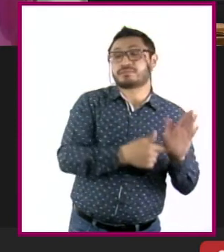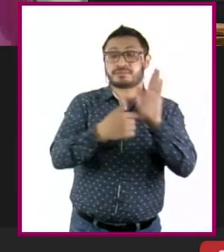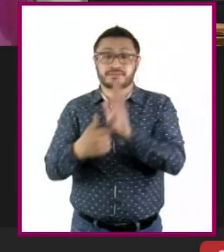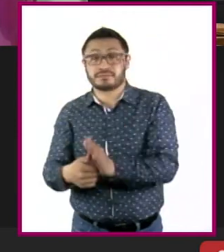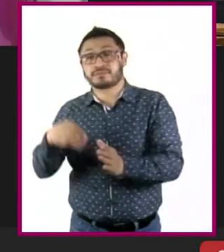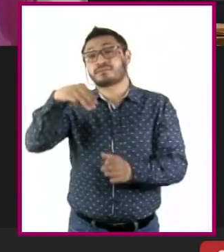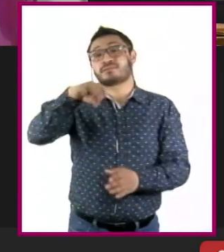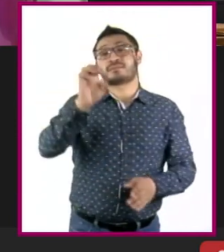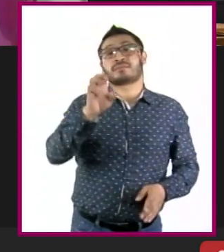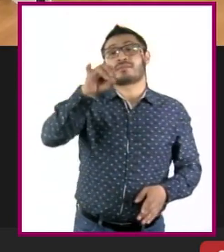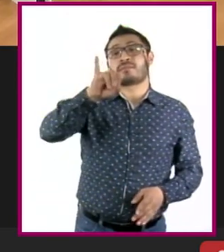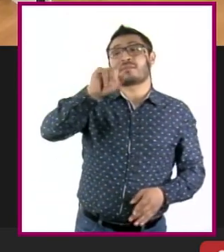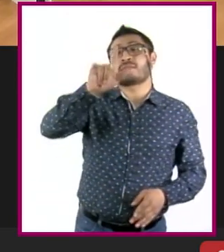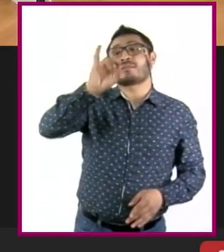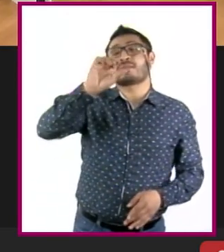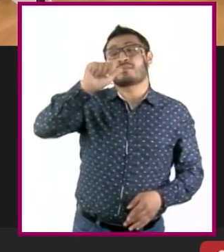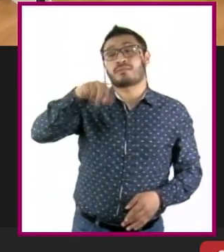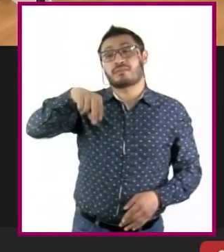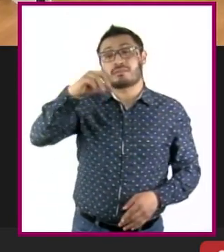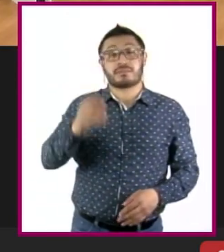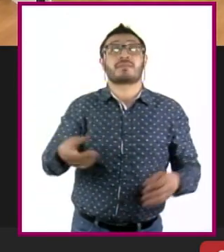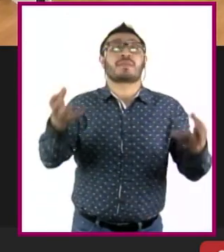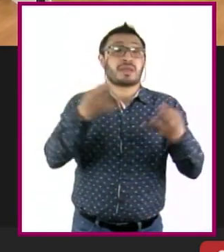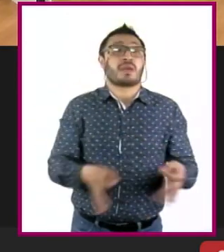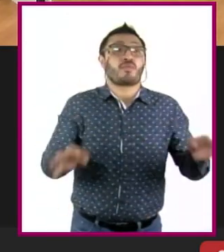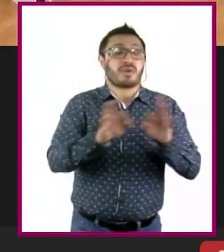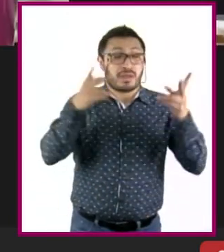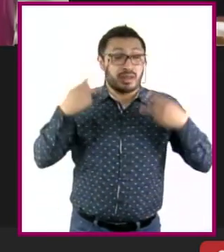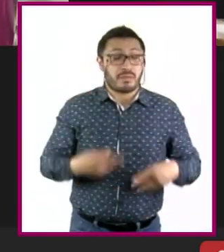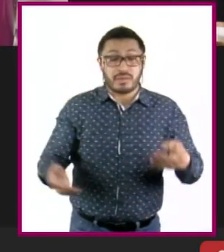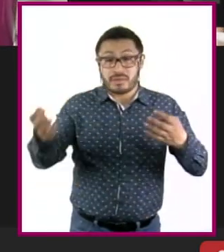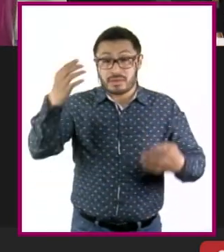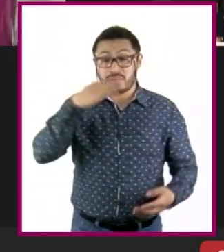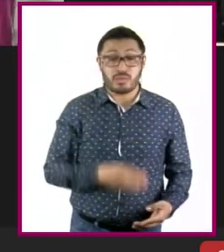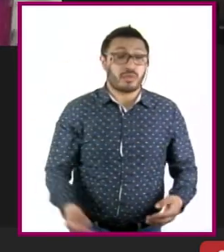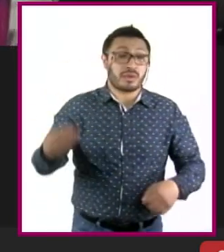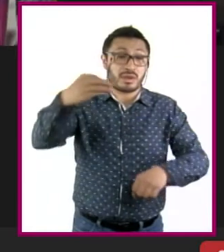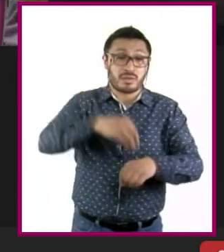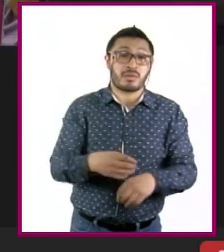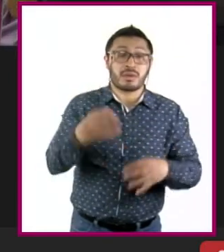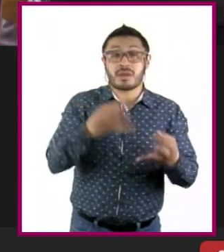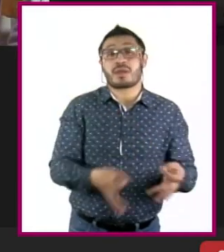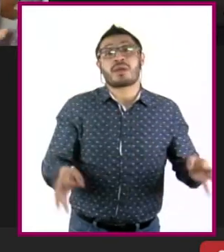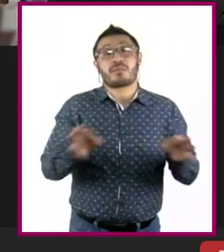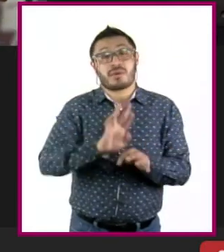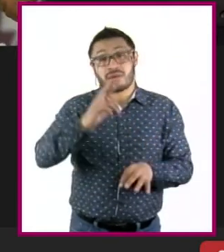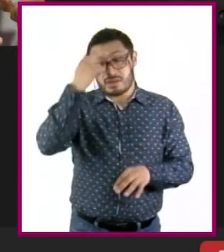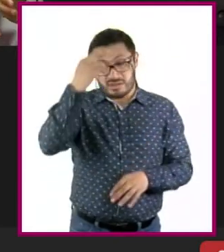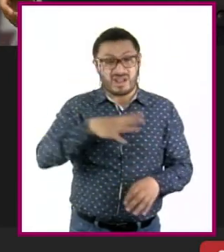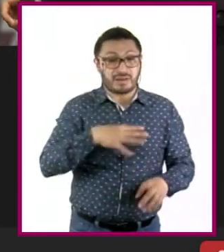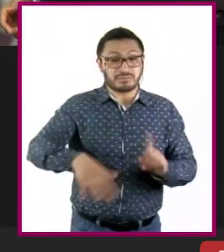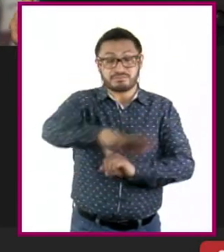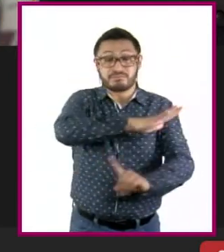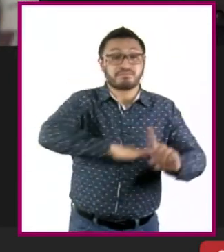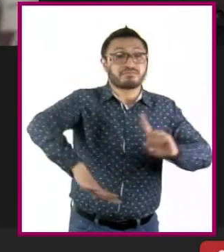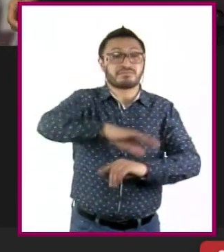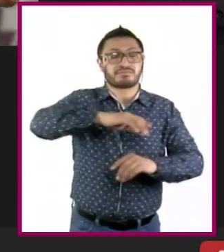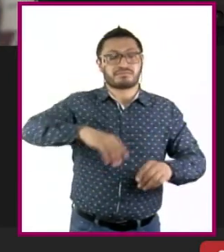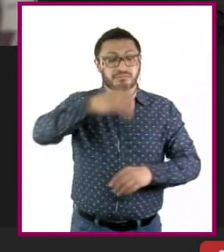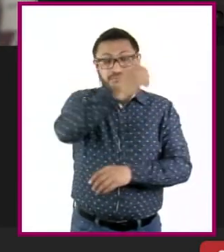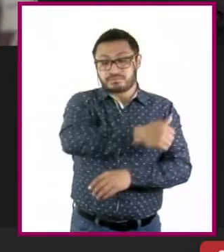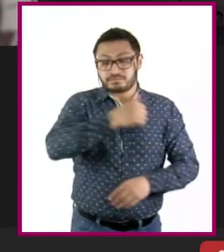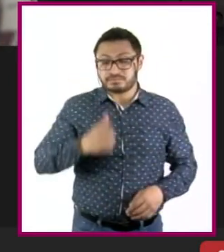la importancia de que quien imparta justicia sea capaz de tomar en consideración las circunstancias caso